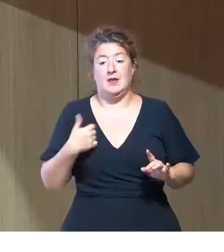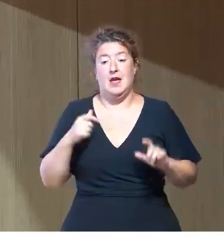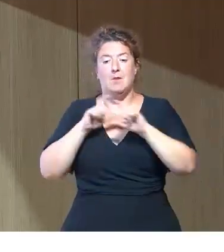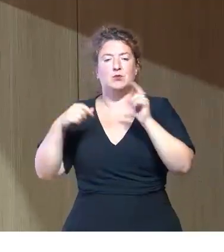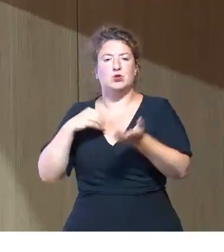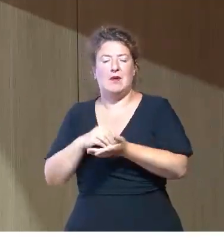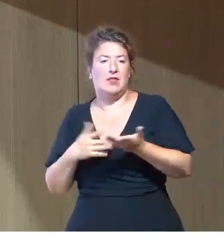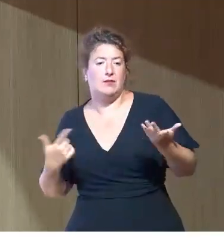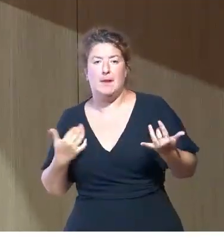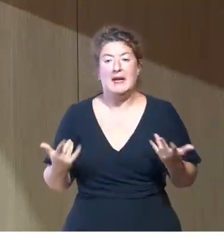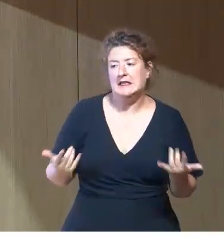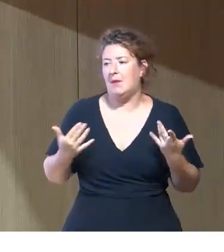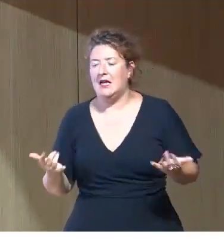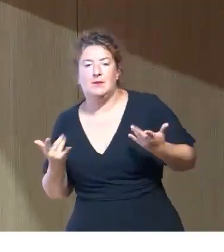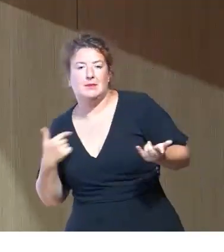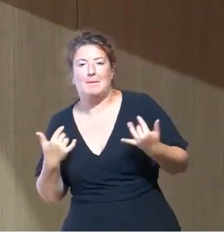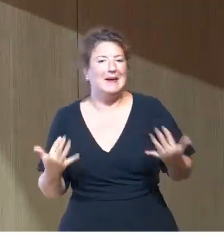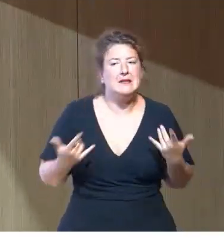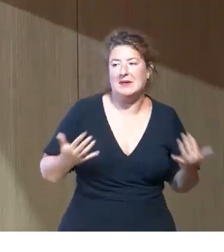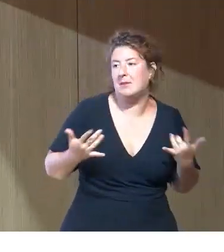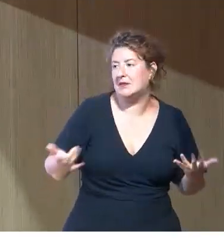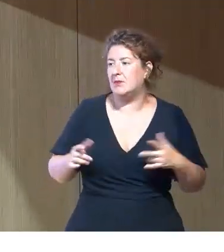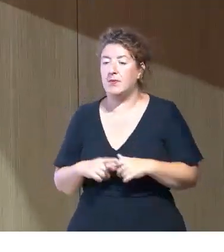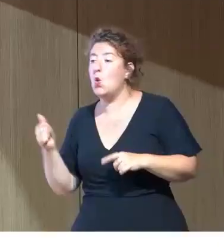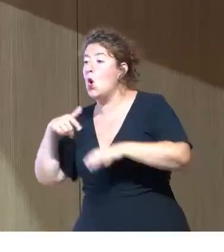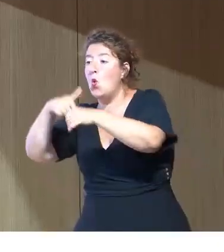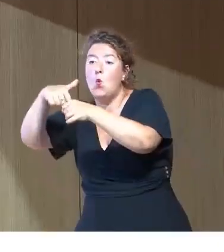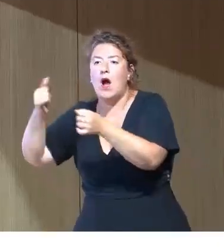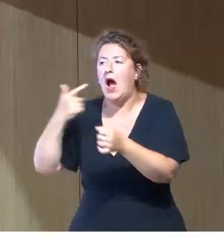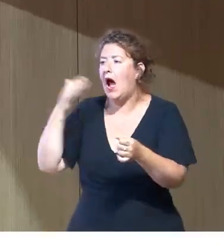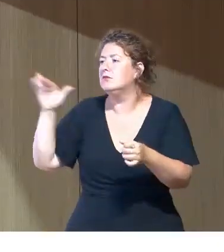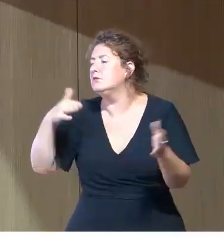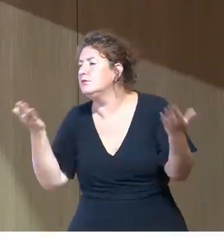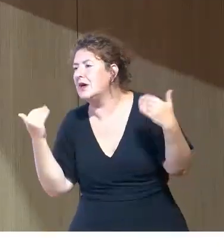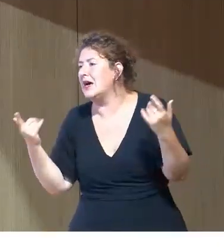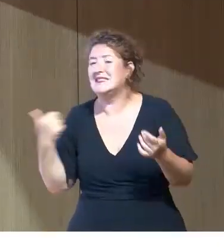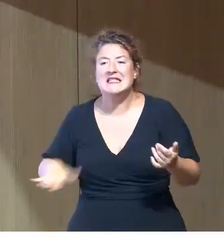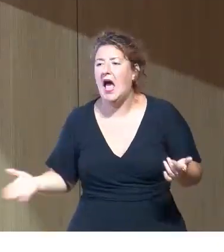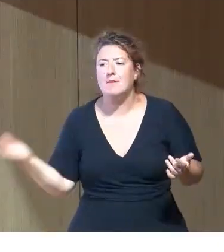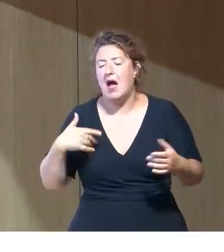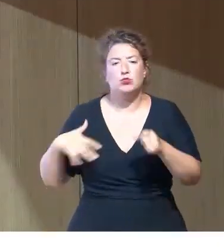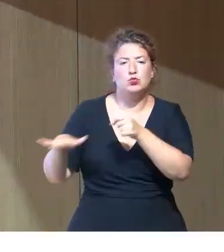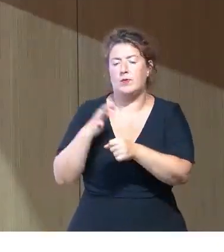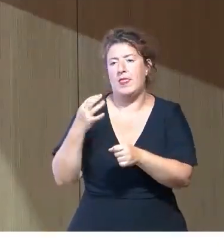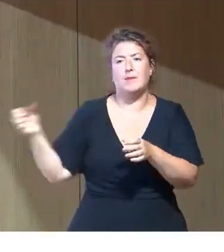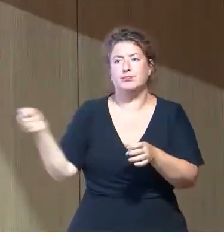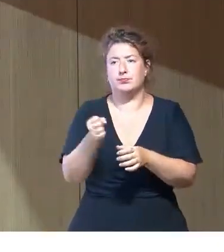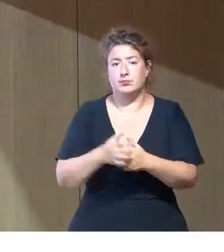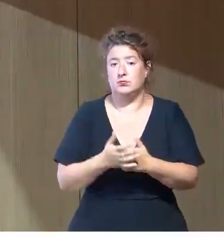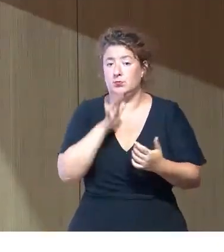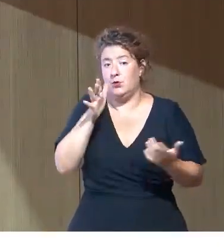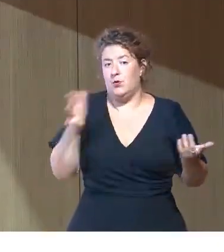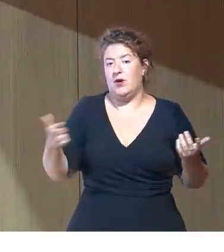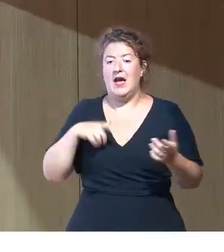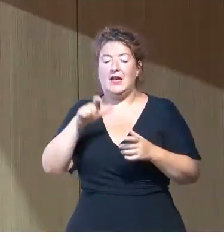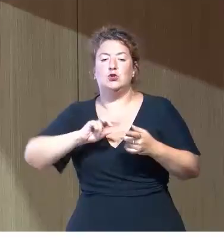pues que vamos con prisas tenemos prisas para todo Oye que sale una vacante pues tenemos que cubrir la vacante ya porque si no pues claro la gente